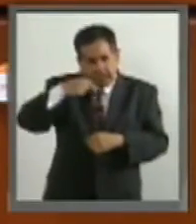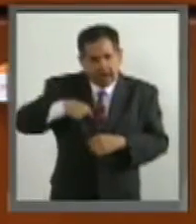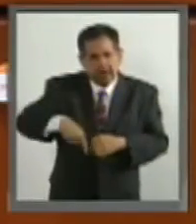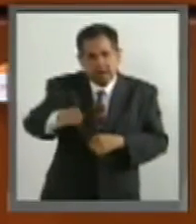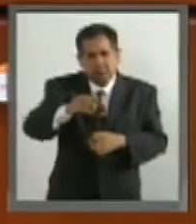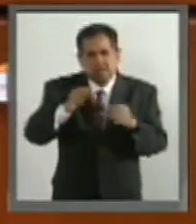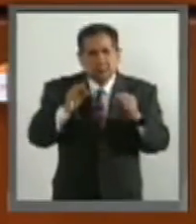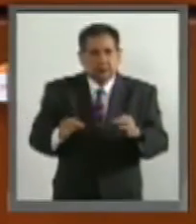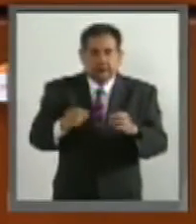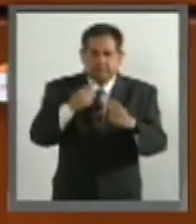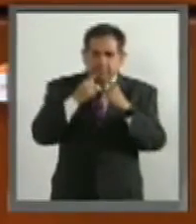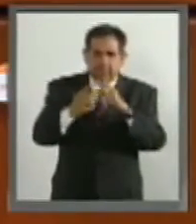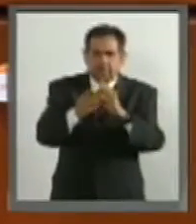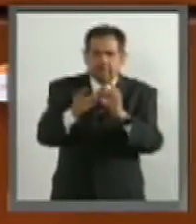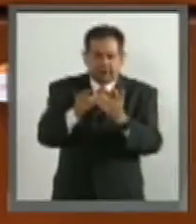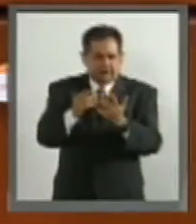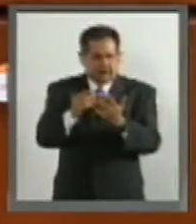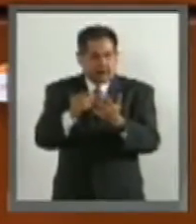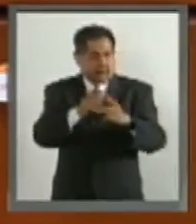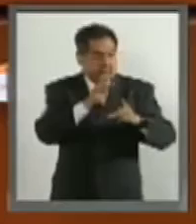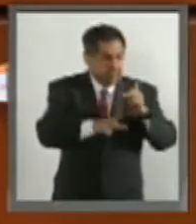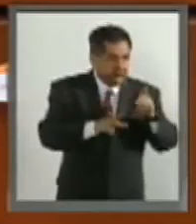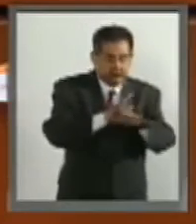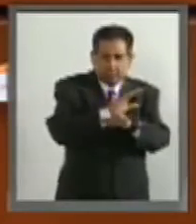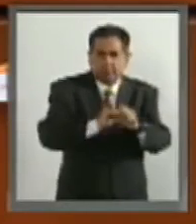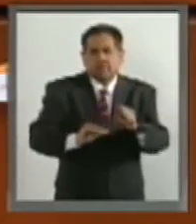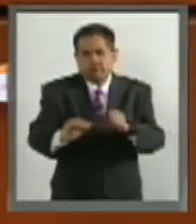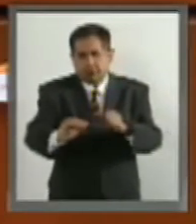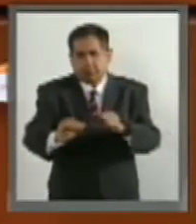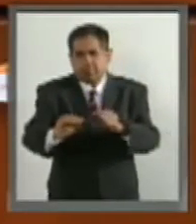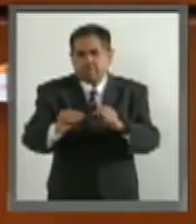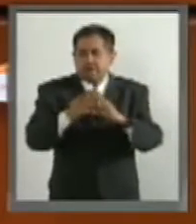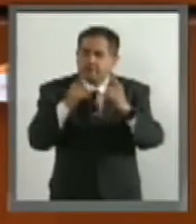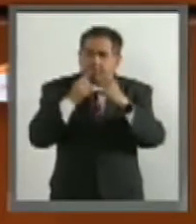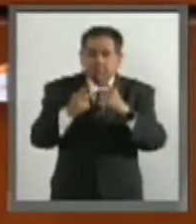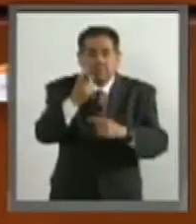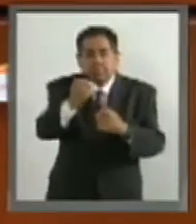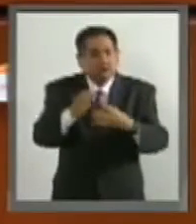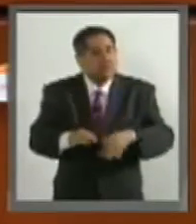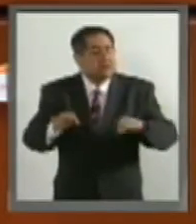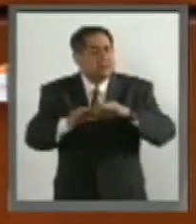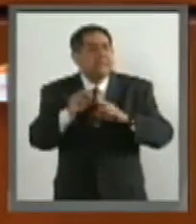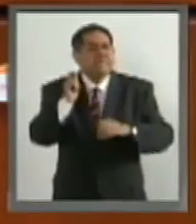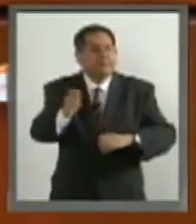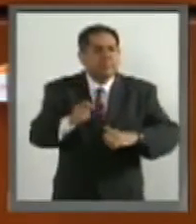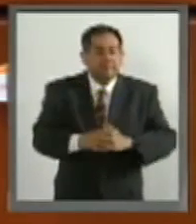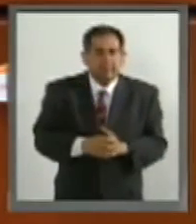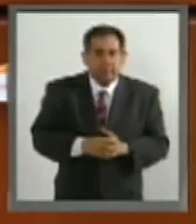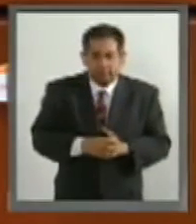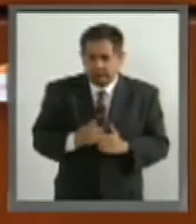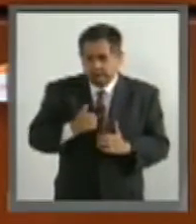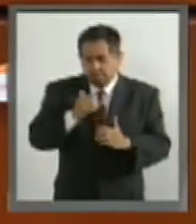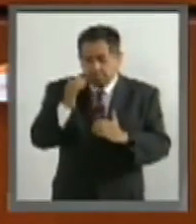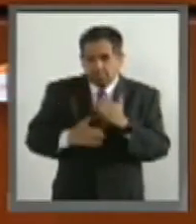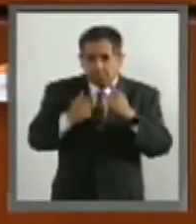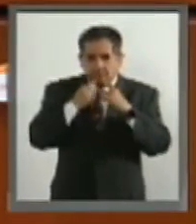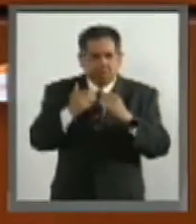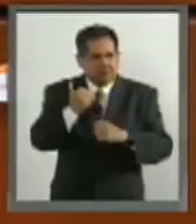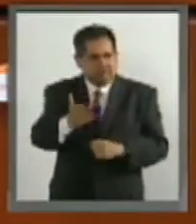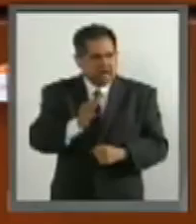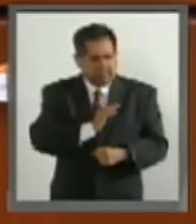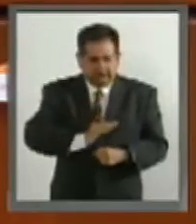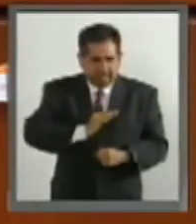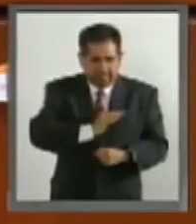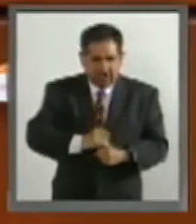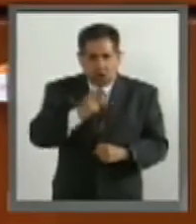justo momento en que fue interrumpida. Eso es muy importante. De tal manera que termino felicitando a estas